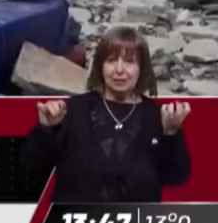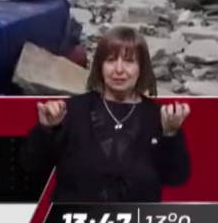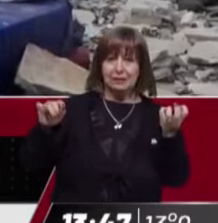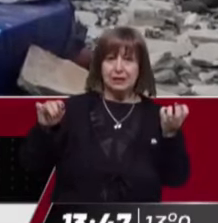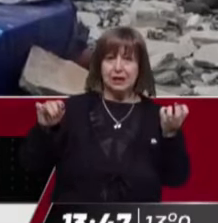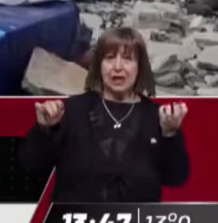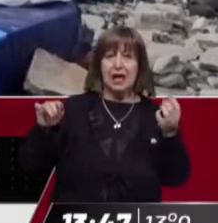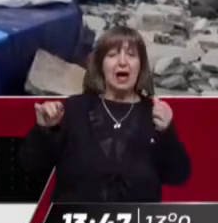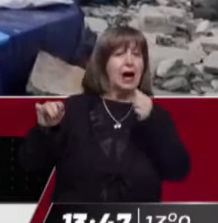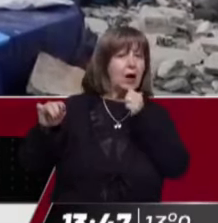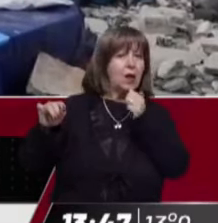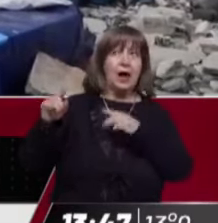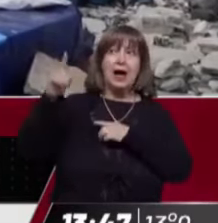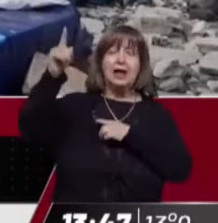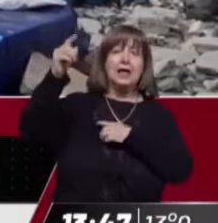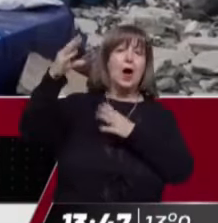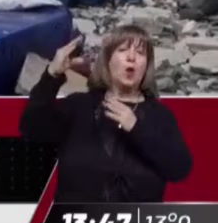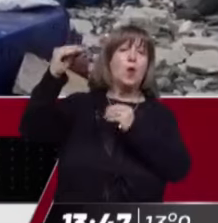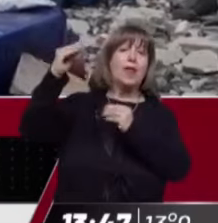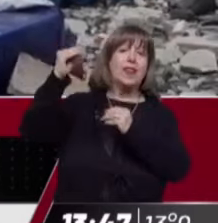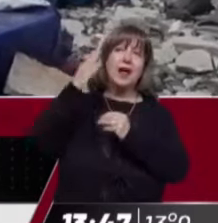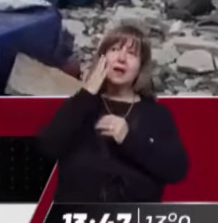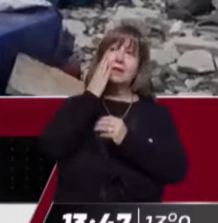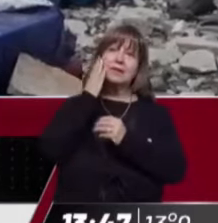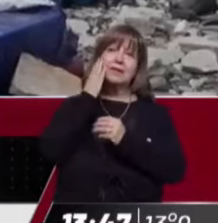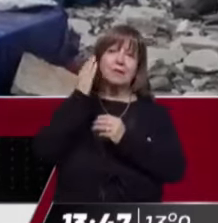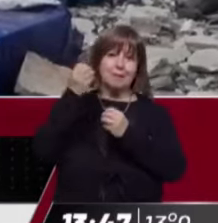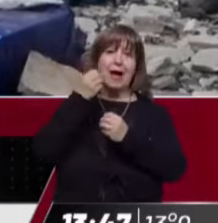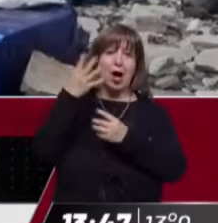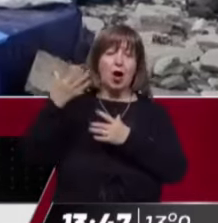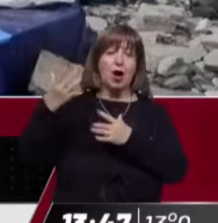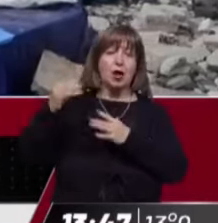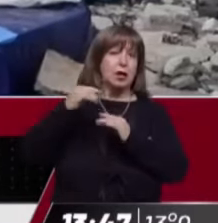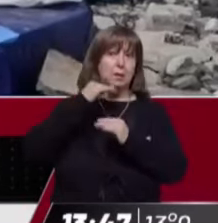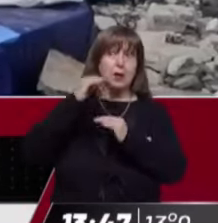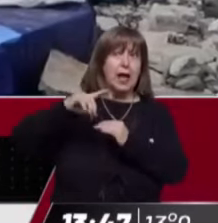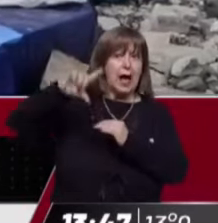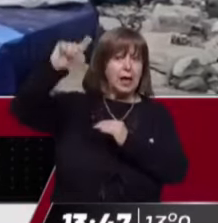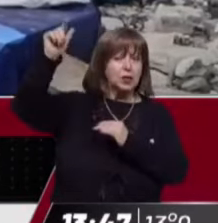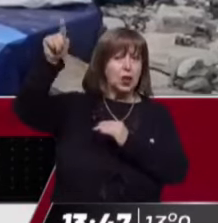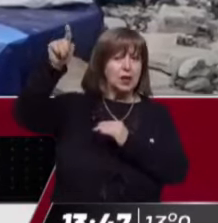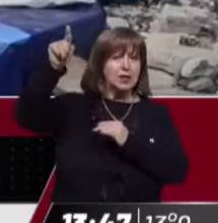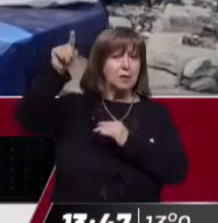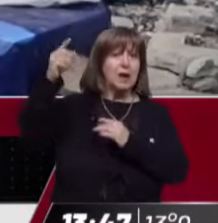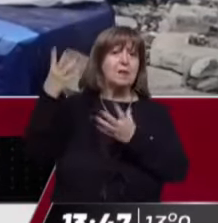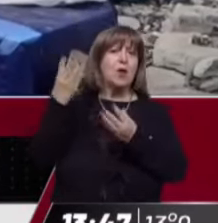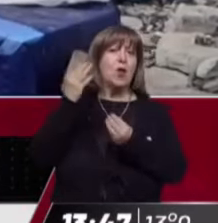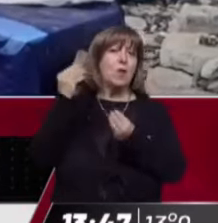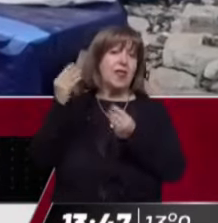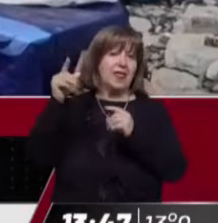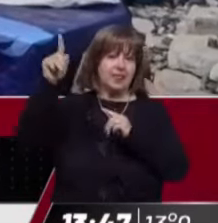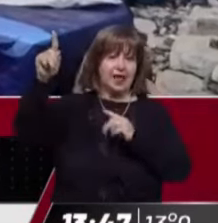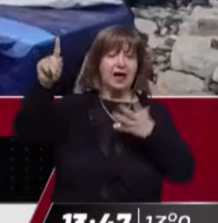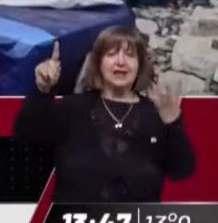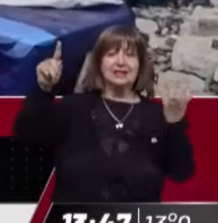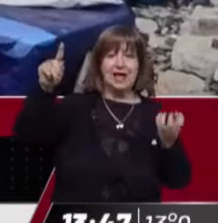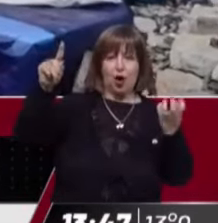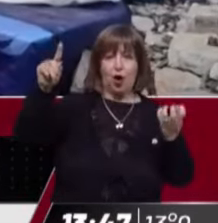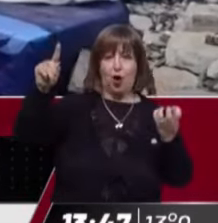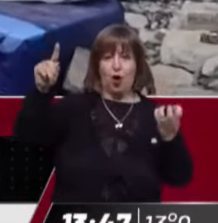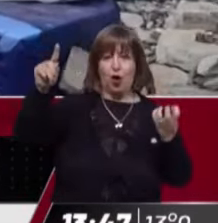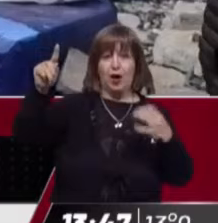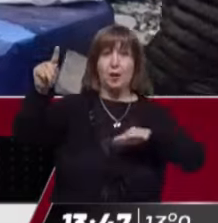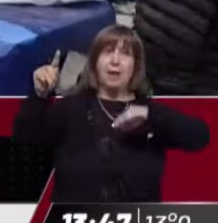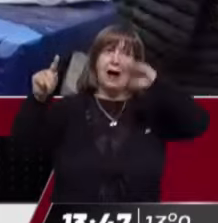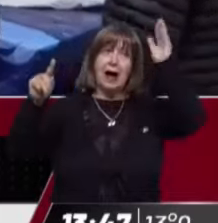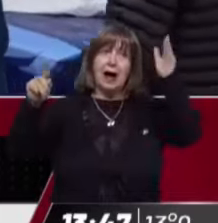cocina, el agua. Y allá es mucho más húmedo, por más que esté en altura, pero es más húmedo, así que eso es como más...